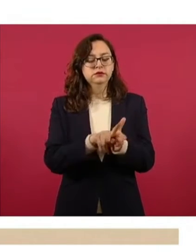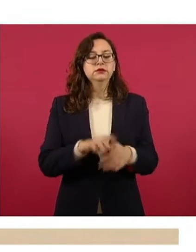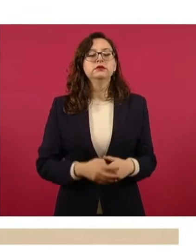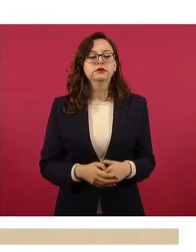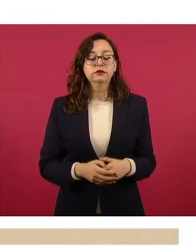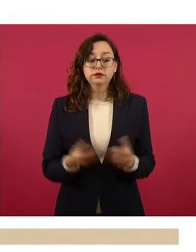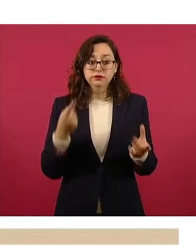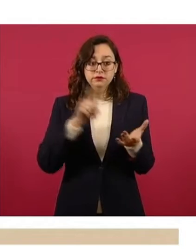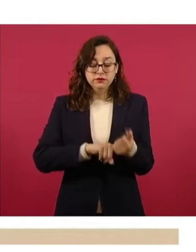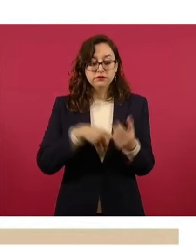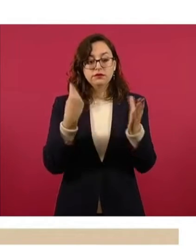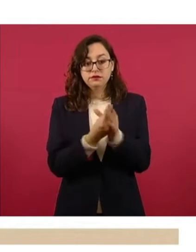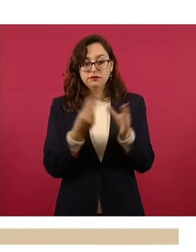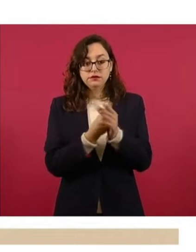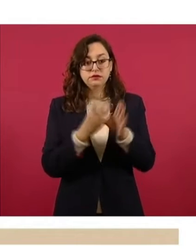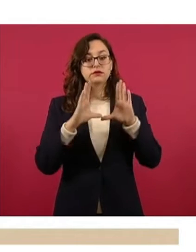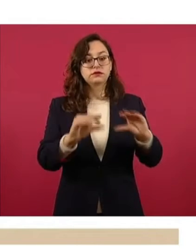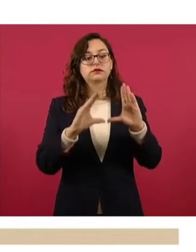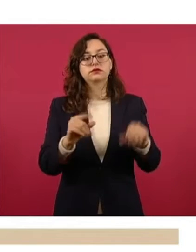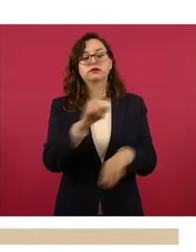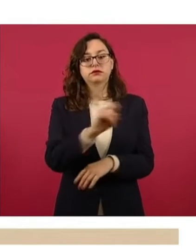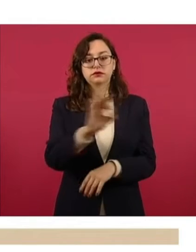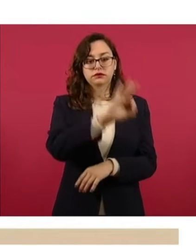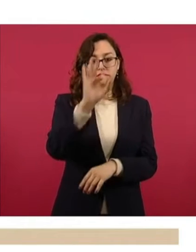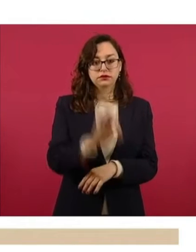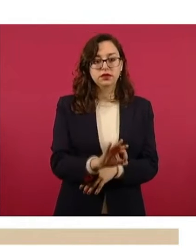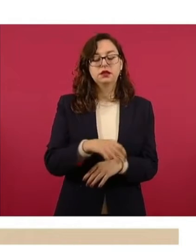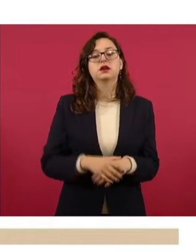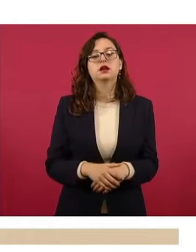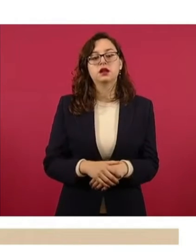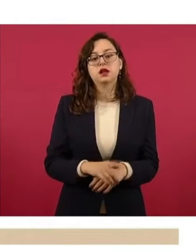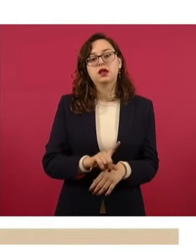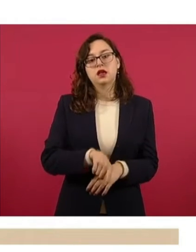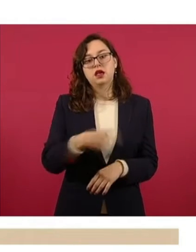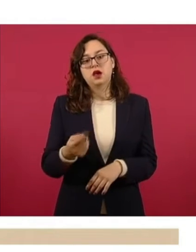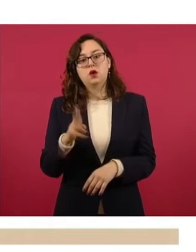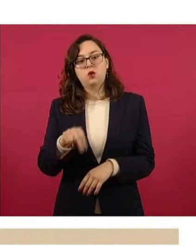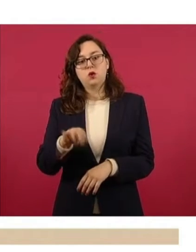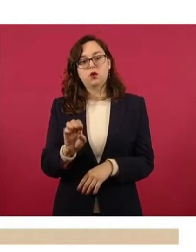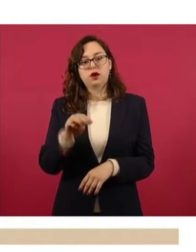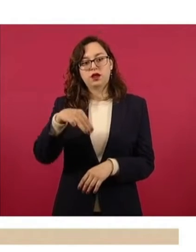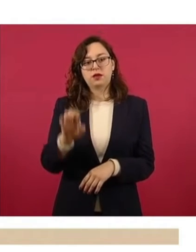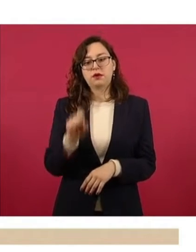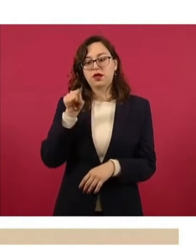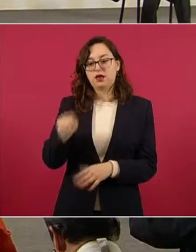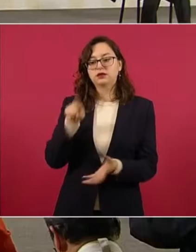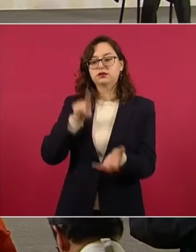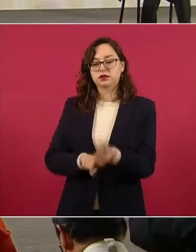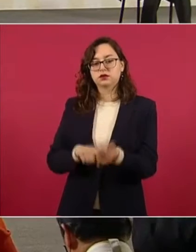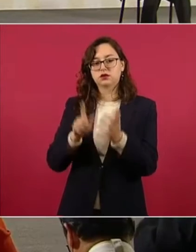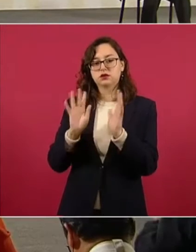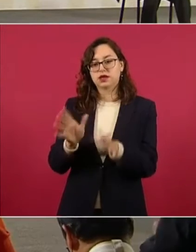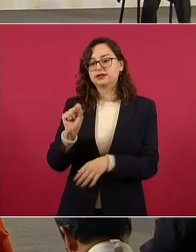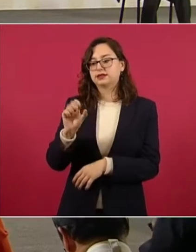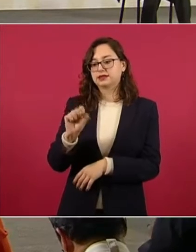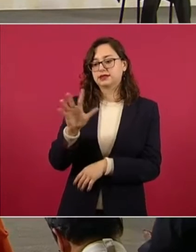del 100% del personal en hospitales y el 76% del personal en unidades de primer nivel. Y en términos